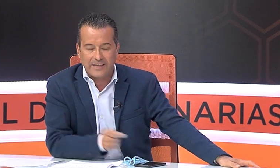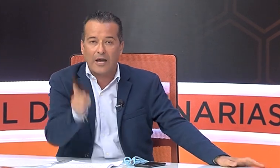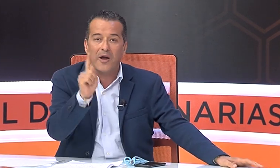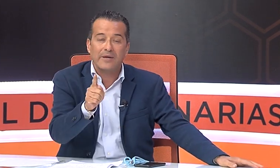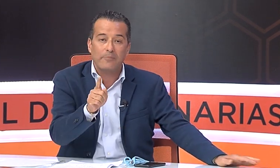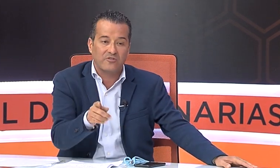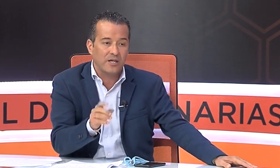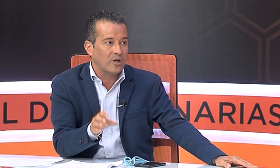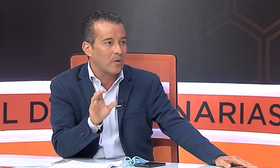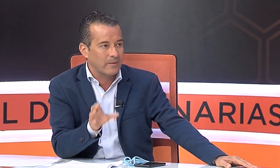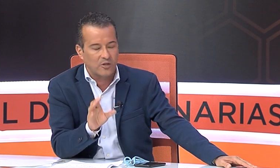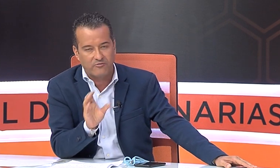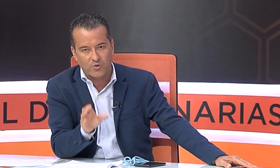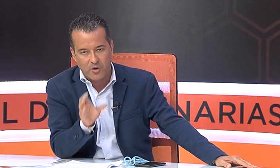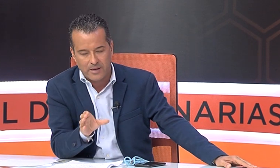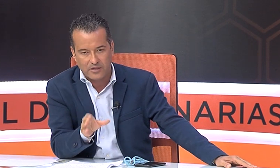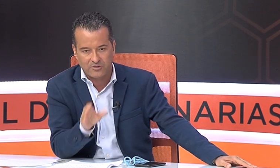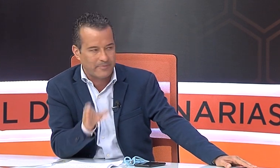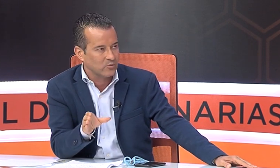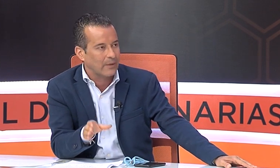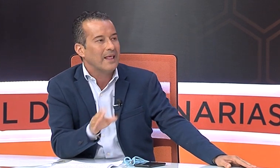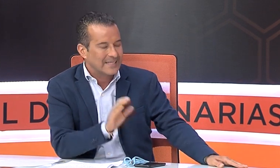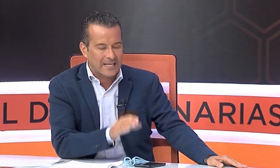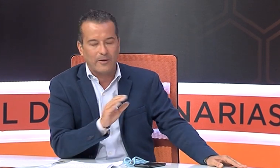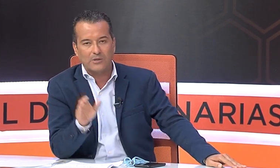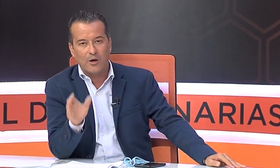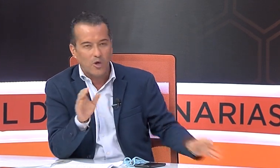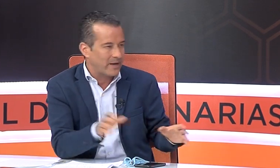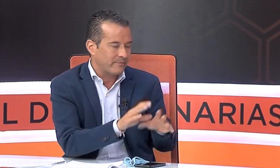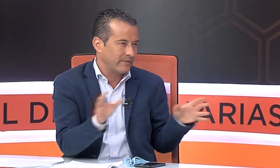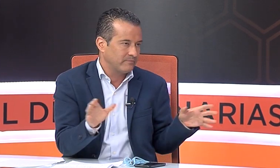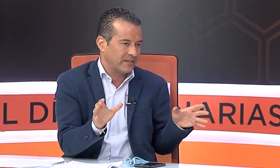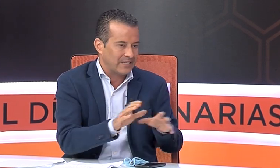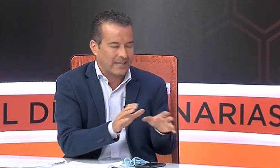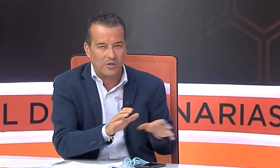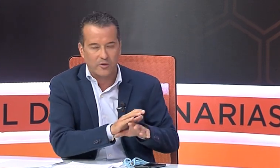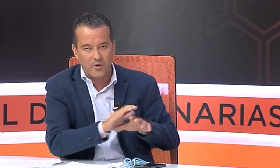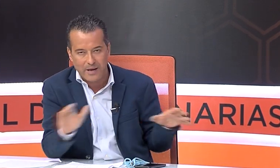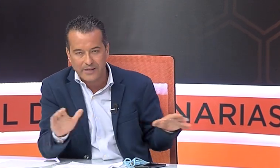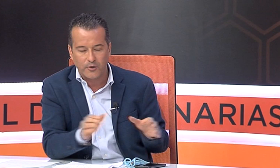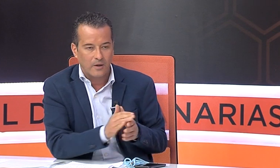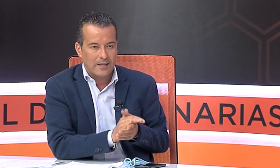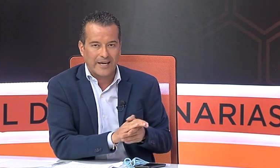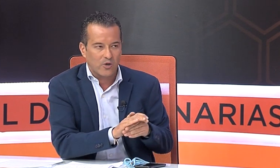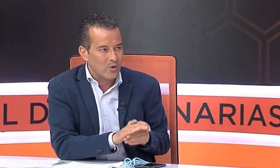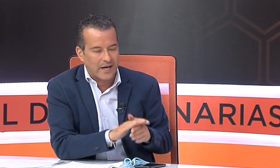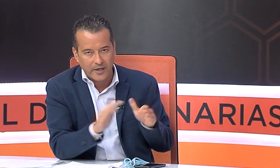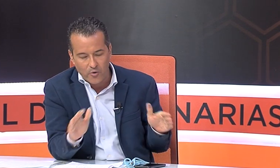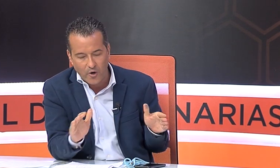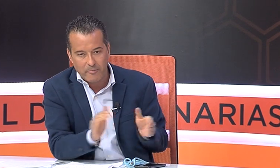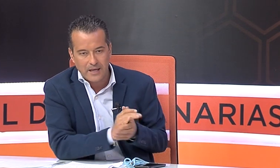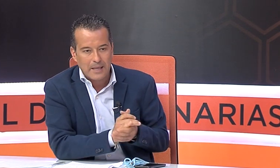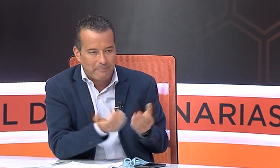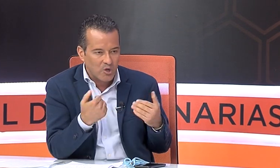Sebastián Franqui? Ahora viene, por cierto, el nombramiento, futuro nombramiento. ¿Quién será el sustituto? Se le preguntaba a Julio Pérez, decía que de momento no hay nombramiento, que no suena